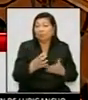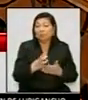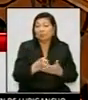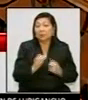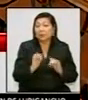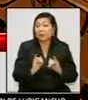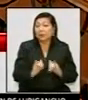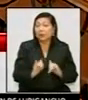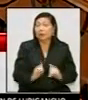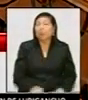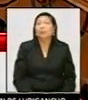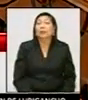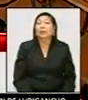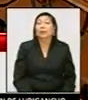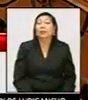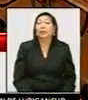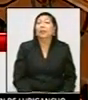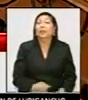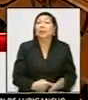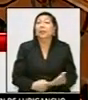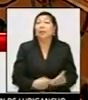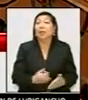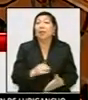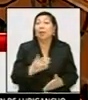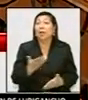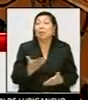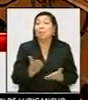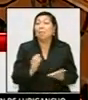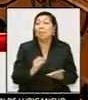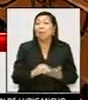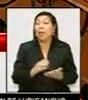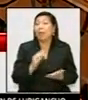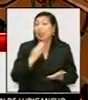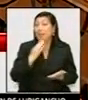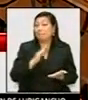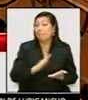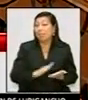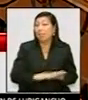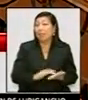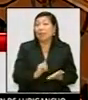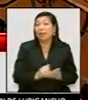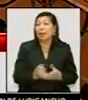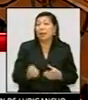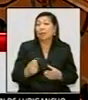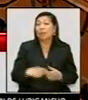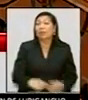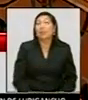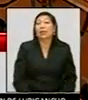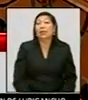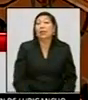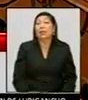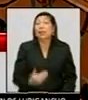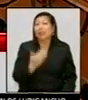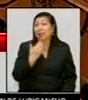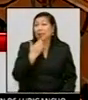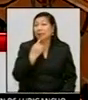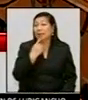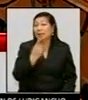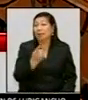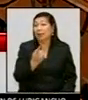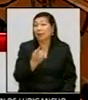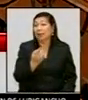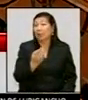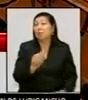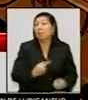de permanencia en el sistema, lo que causa en efecto aún más perjudicial para el afiliado, que se traduce en una tasa